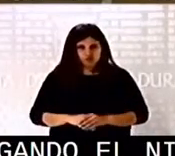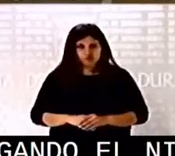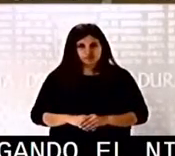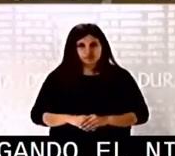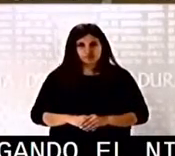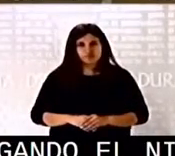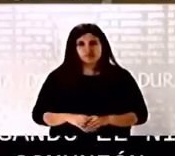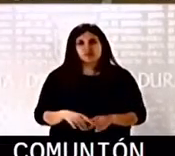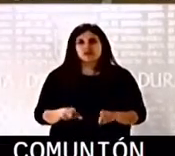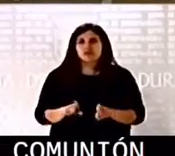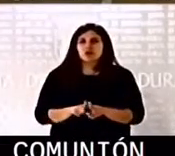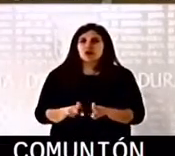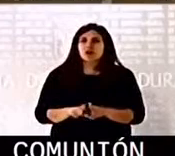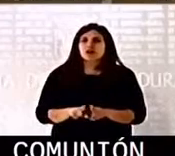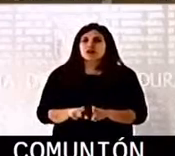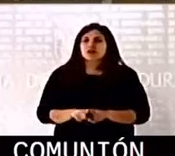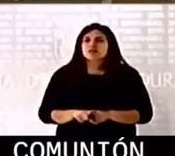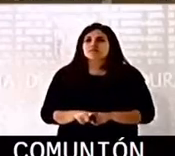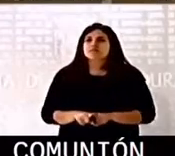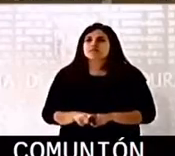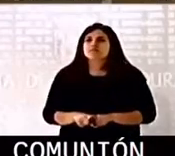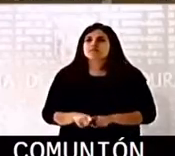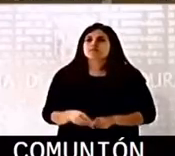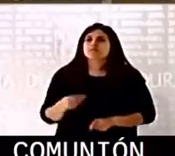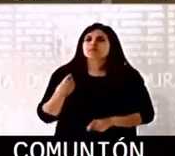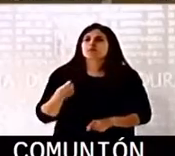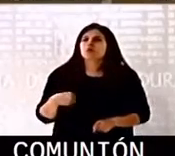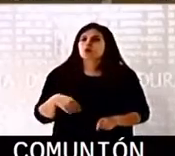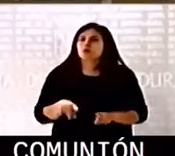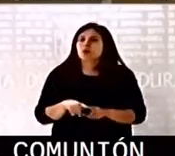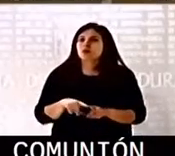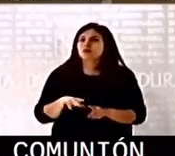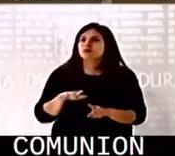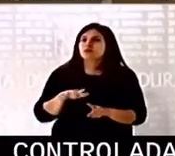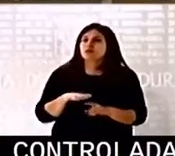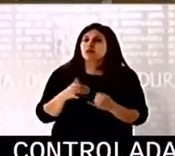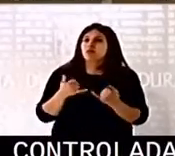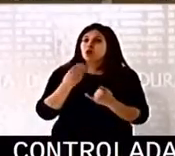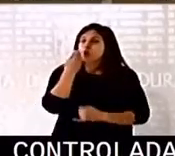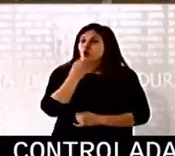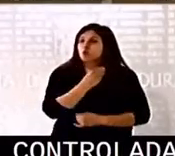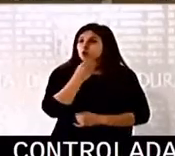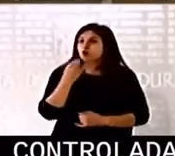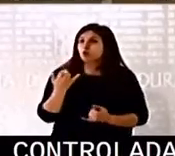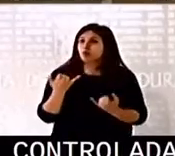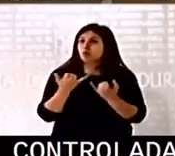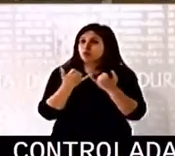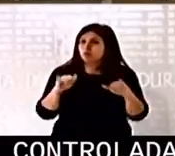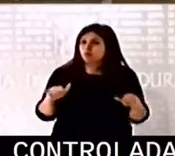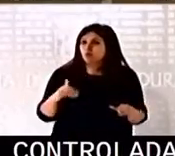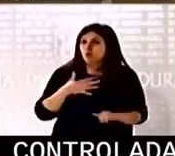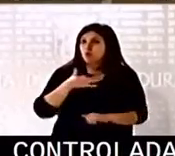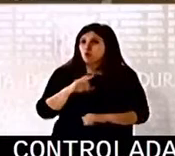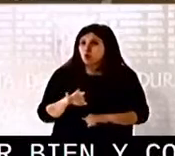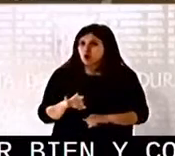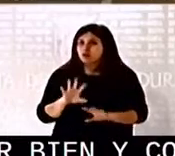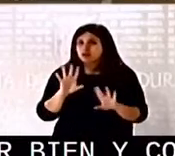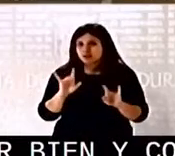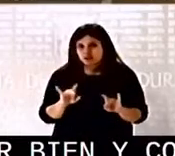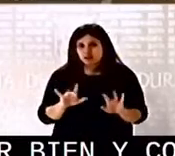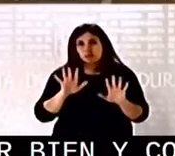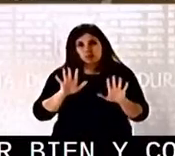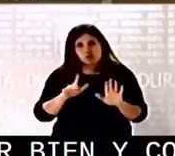Nadie le está prohibiendo que eso en una situación controlada no se pueda celebrar y se pueda celebrar bien y con las medidas de seguridad.